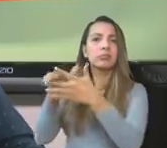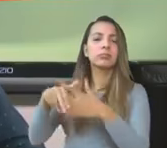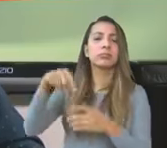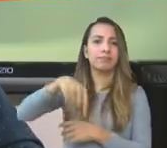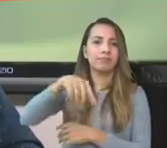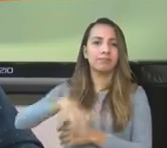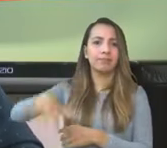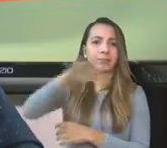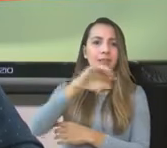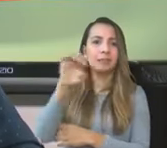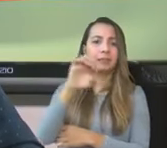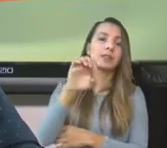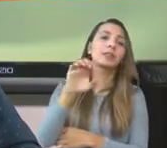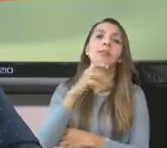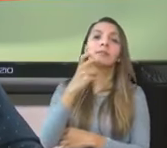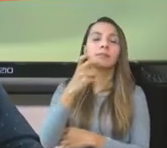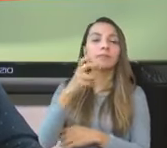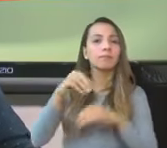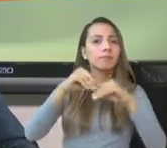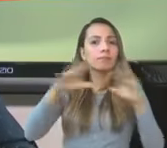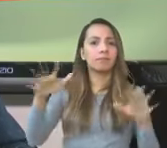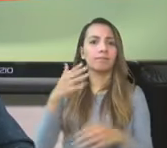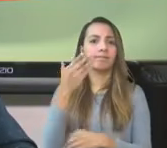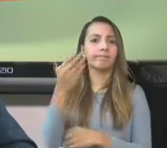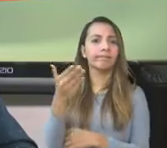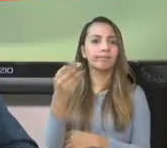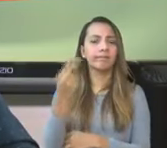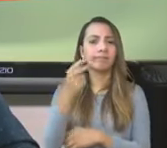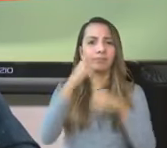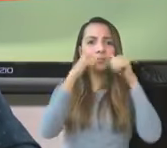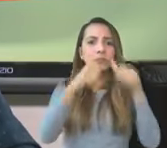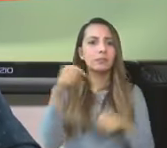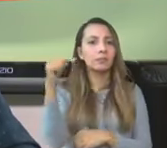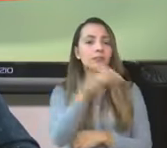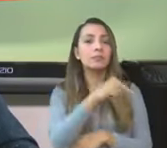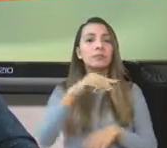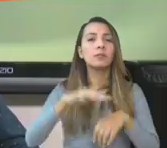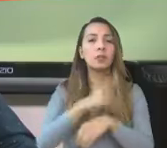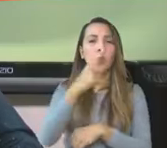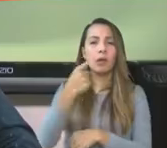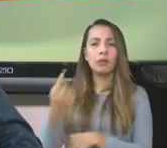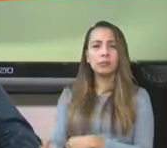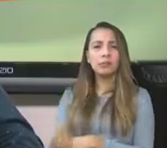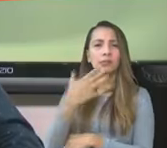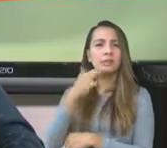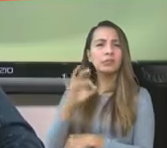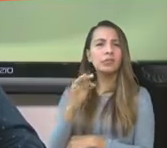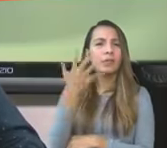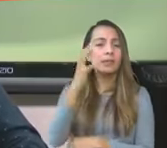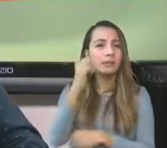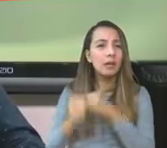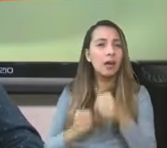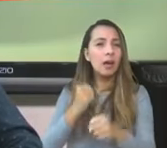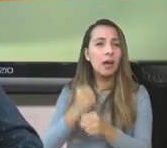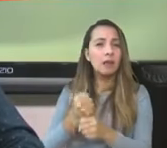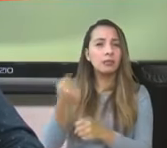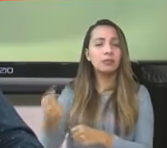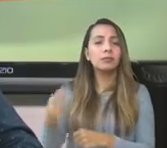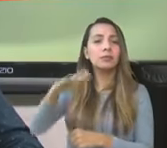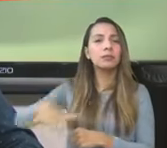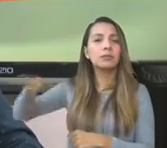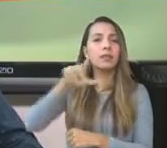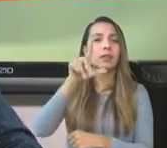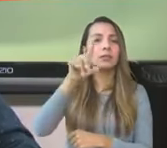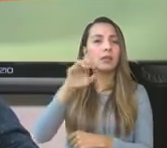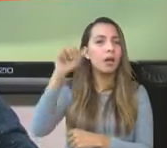día de hoy se pone en manifiesto ante el homicidio de un menor de tan solo 10 años de edad en la colonia 17